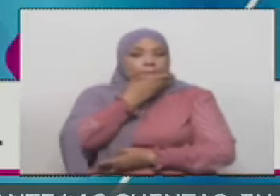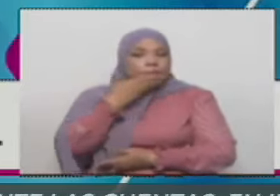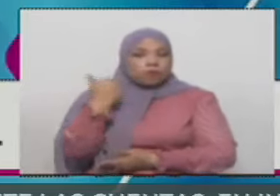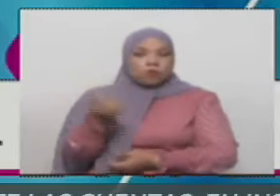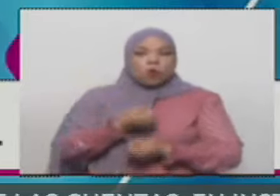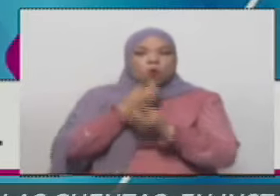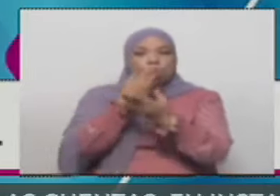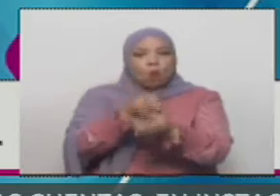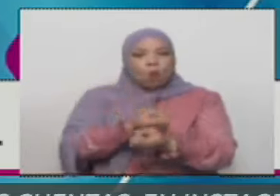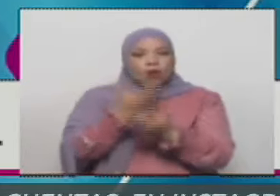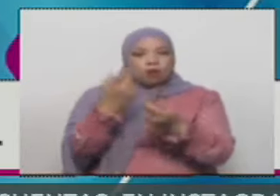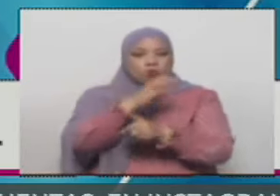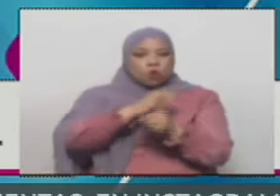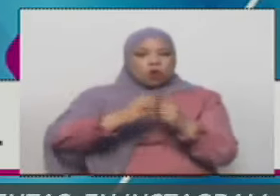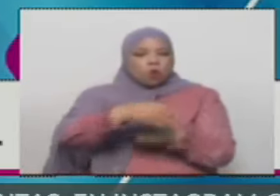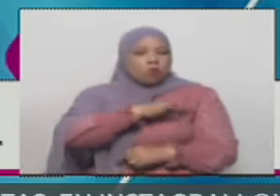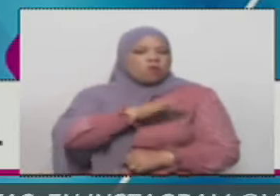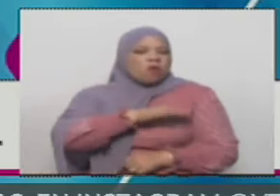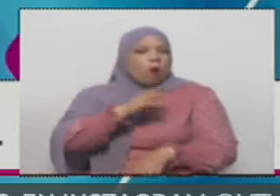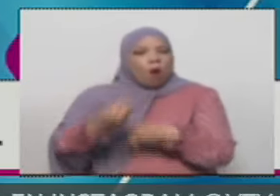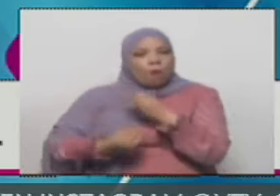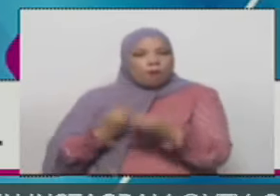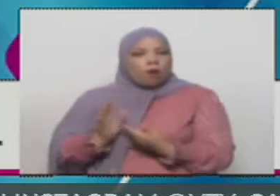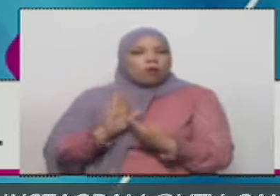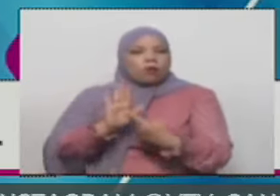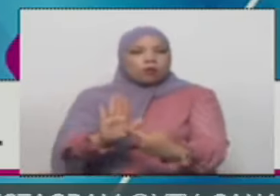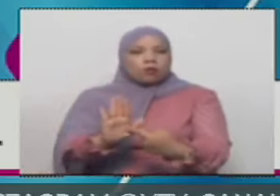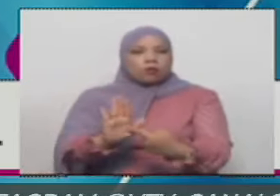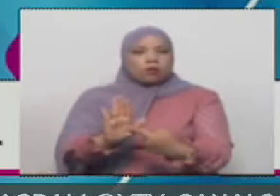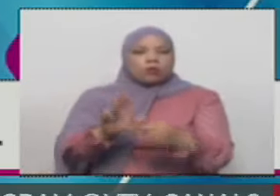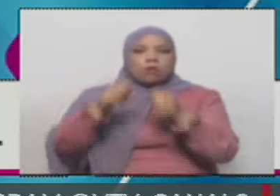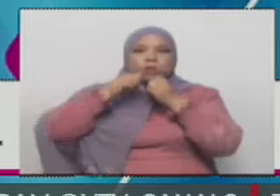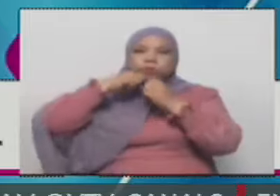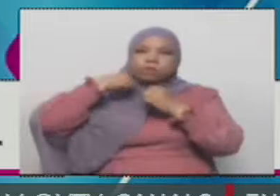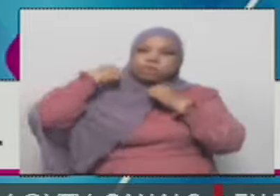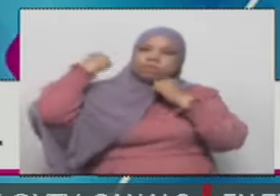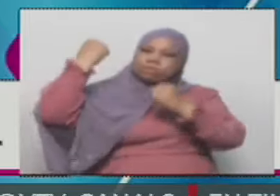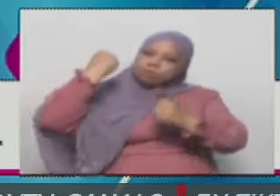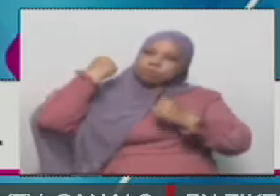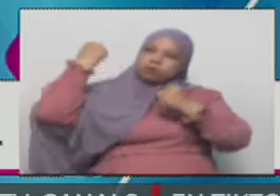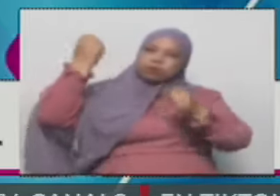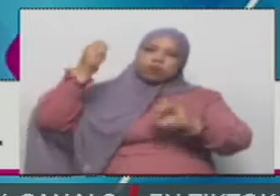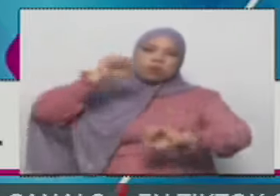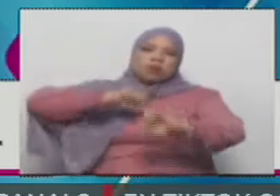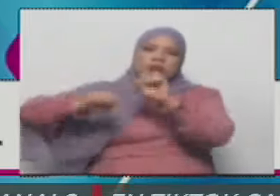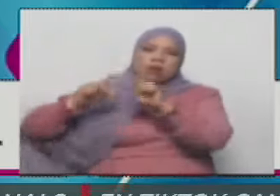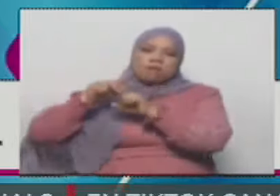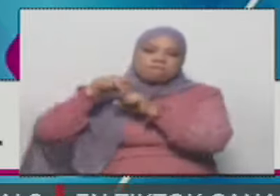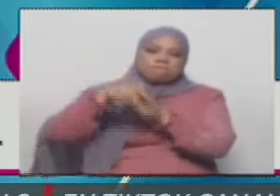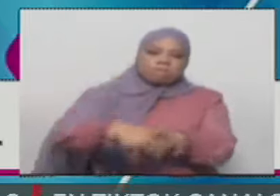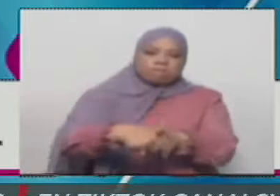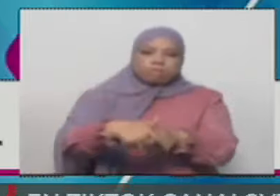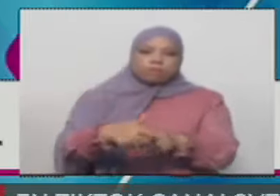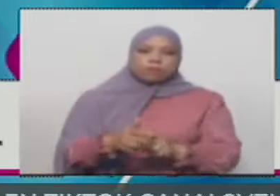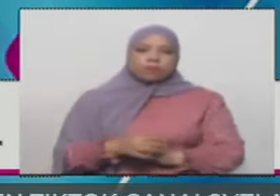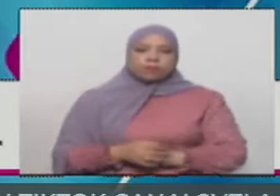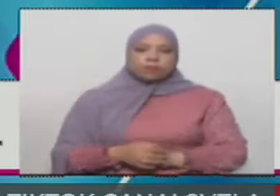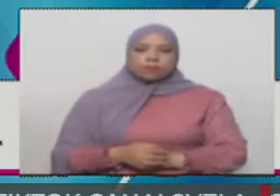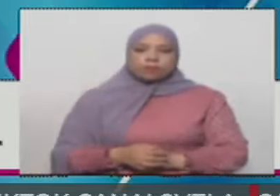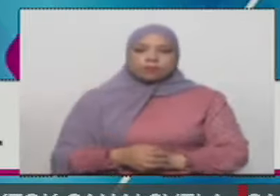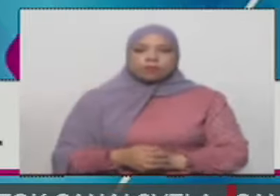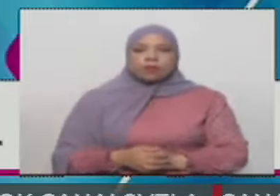expresa nuestra cultura es la rebeldía frente a quien nos quiera dominar.